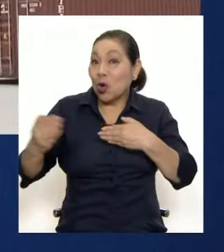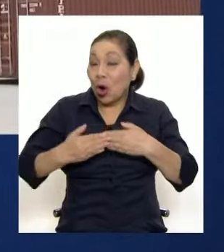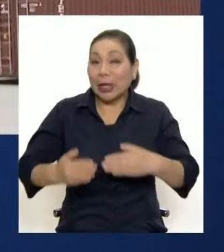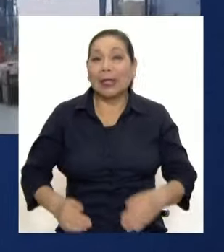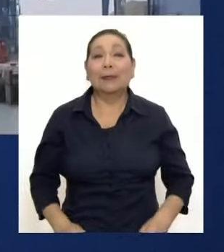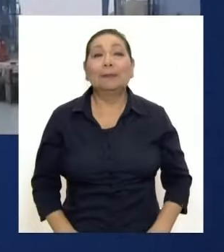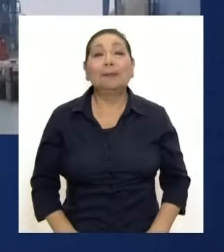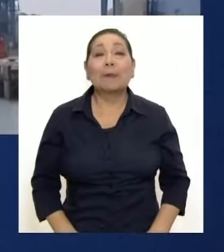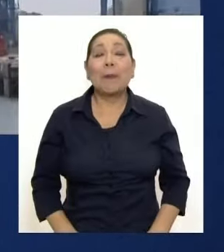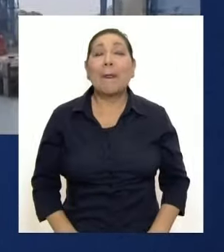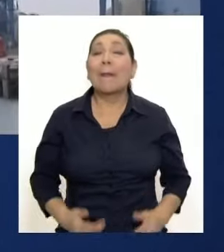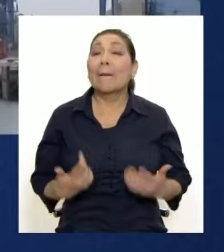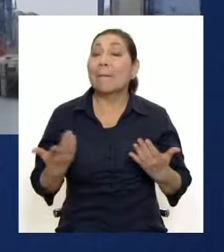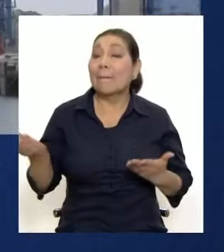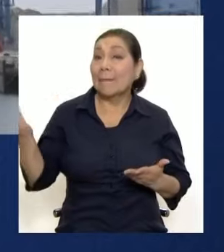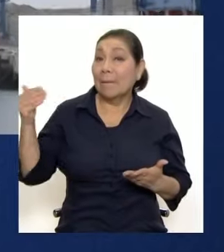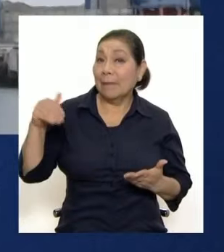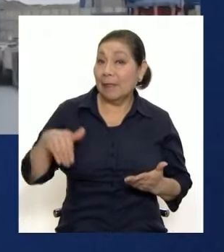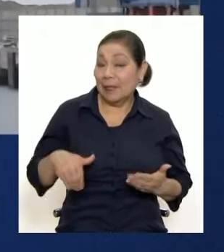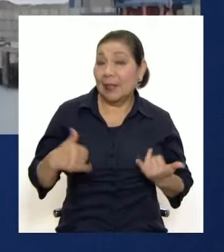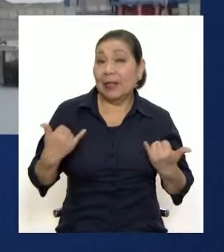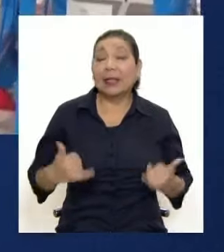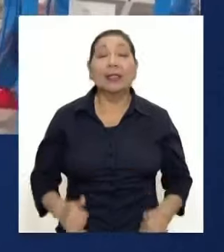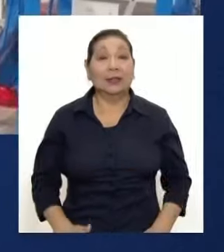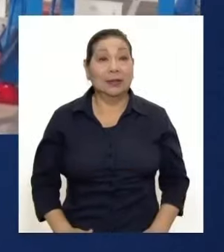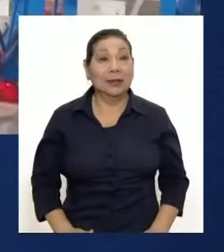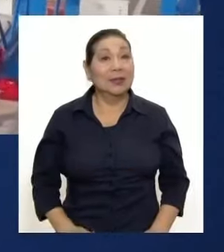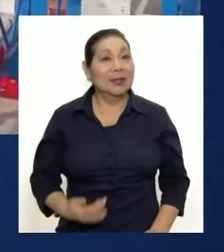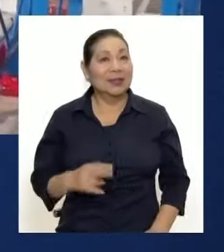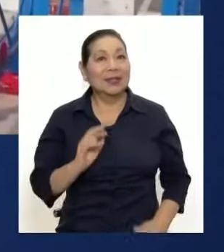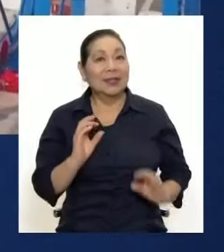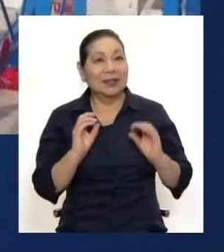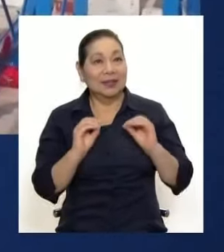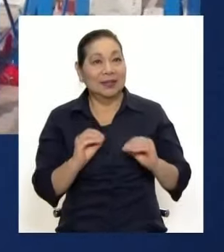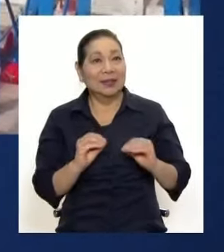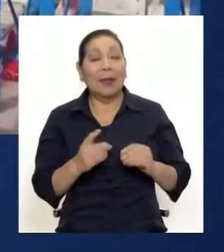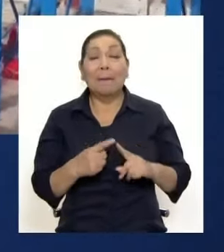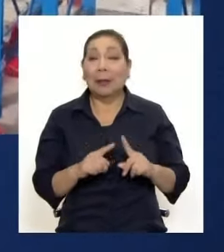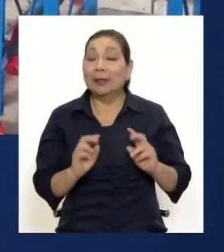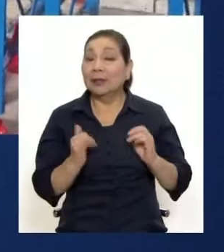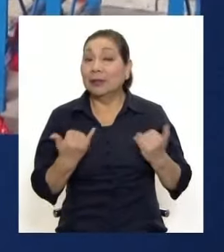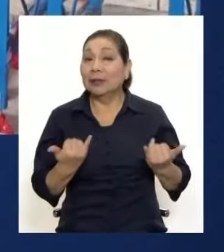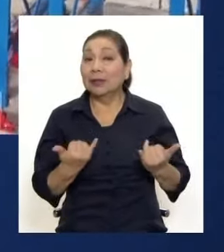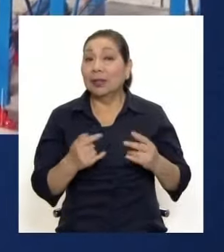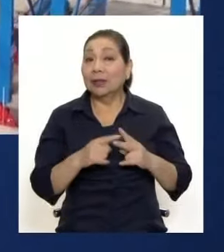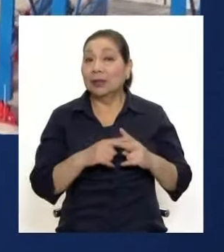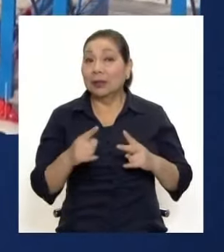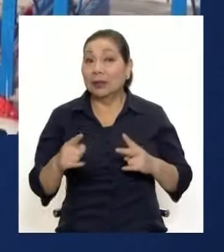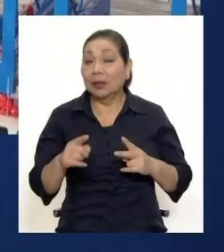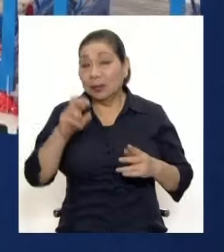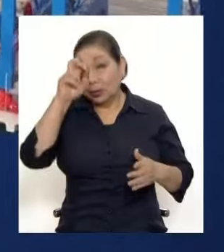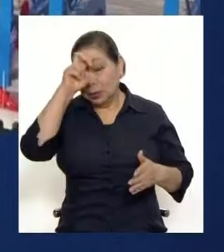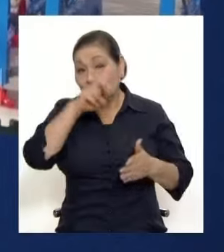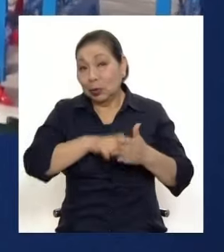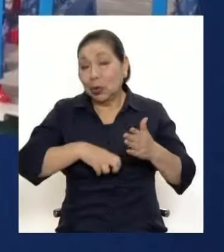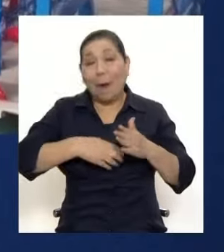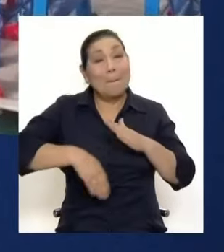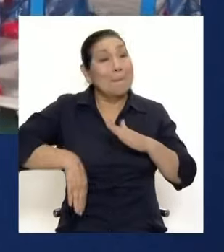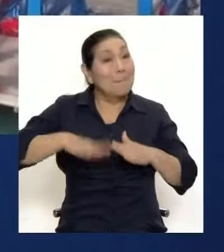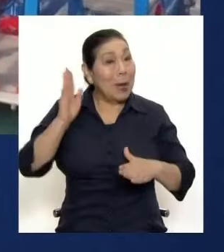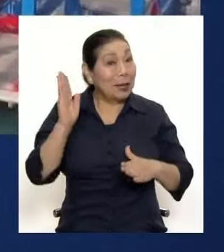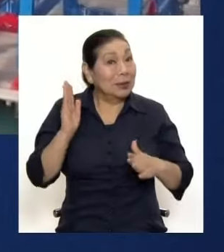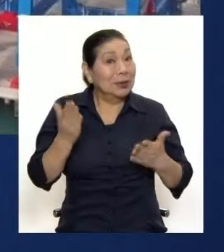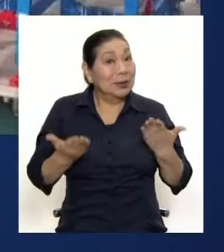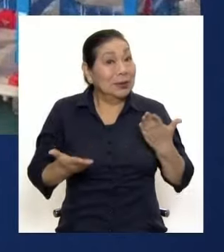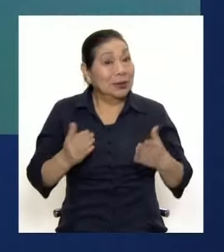bien ahora con la con la llegada también de Bueno ya la puesta en marcha el puerto chancay estamos hablando de la salida de minerales no en mayor cantidad